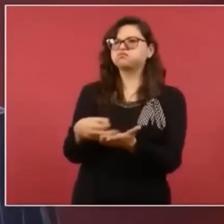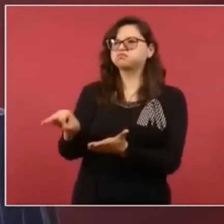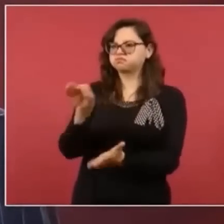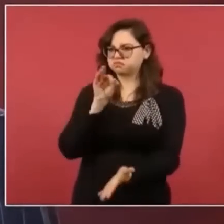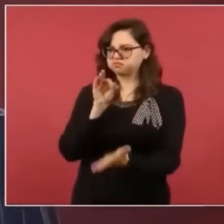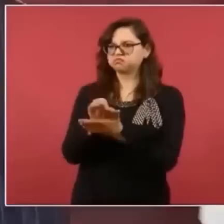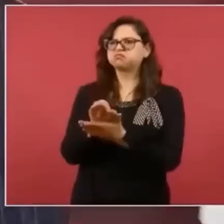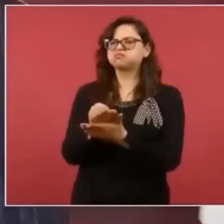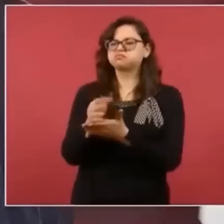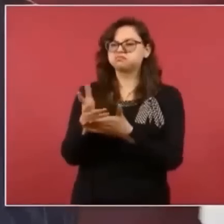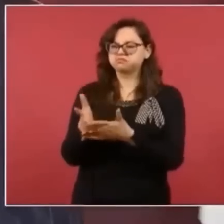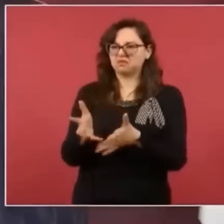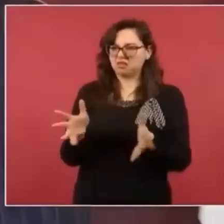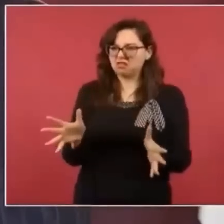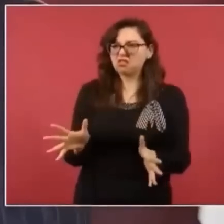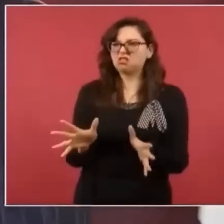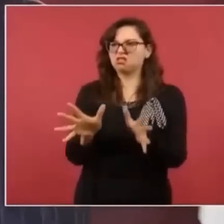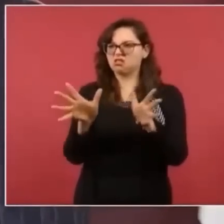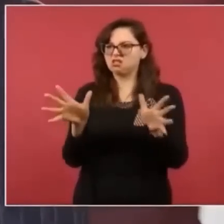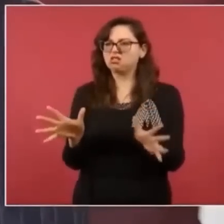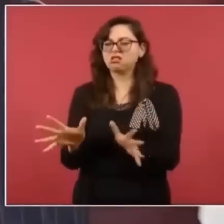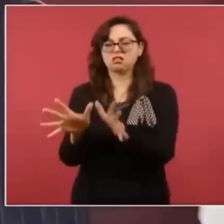dedicar